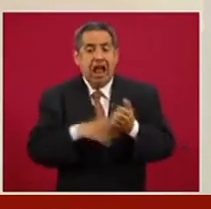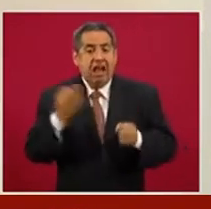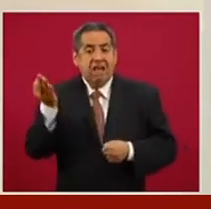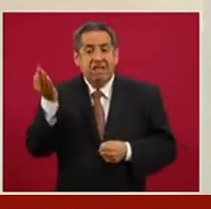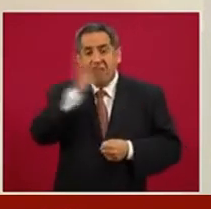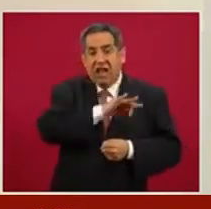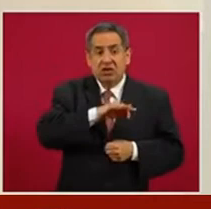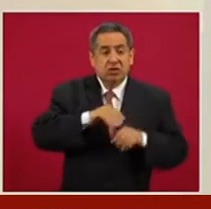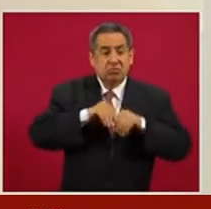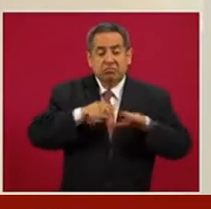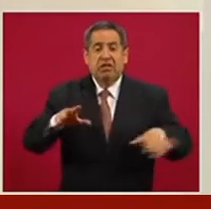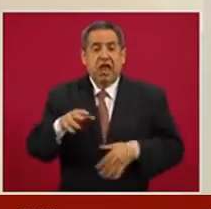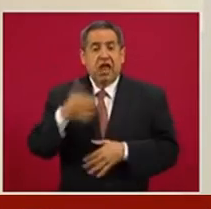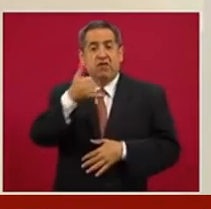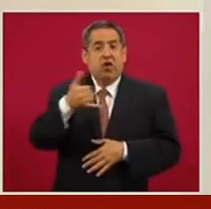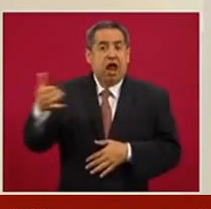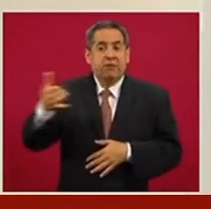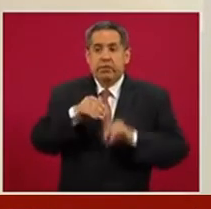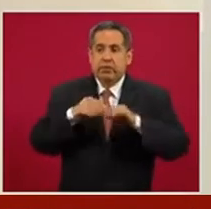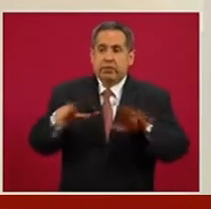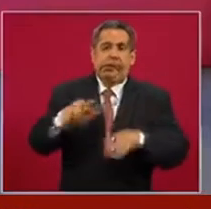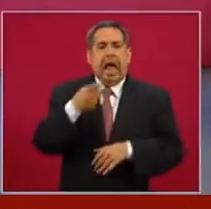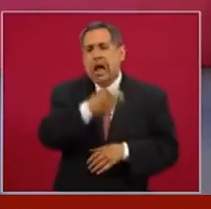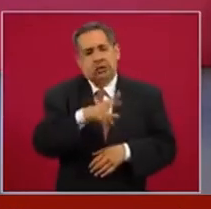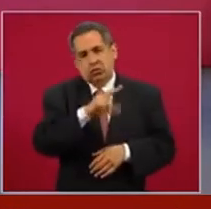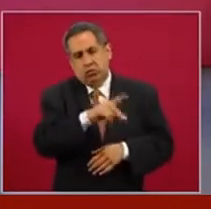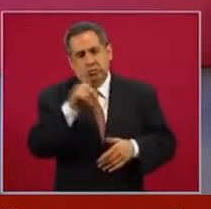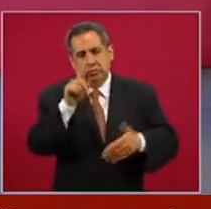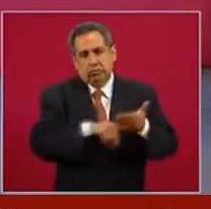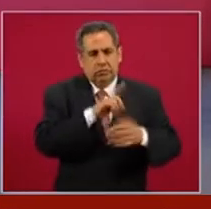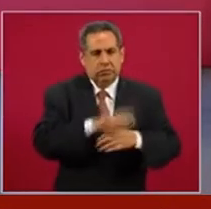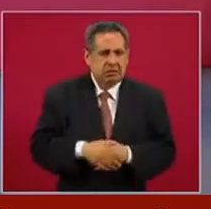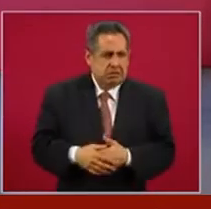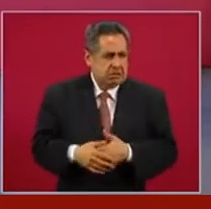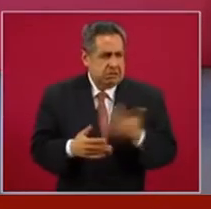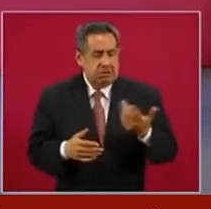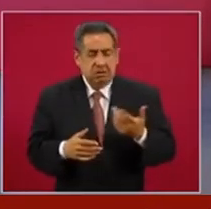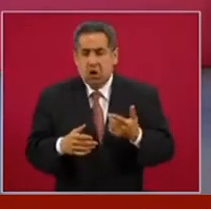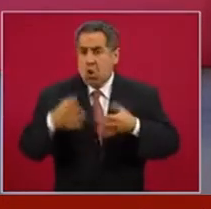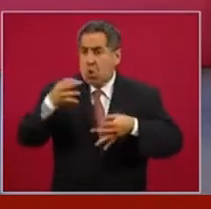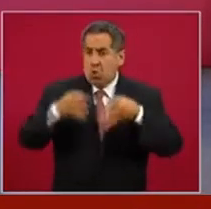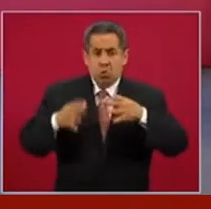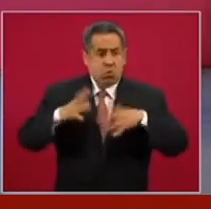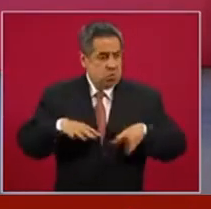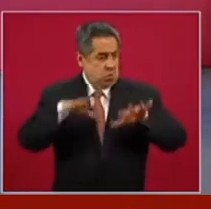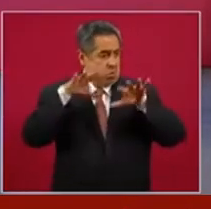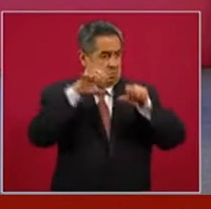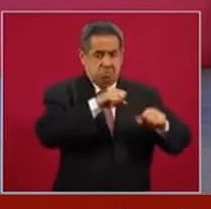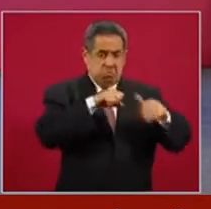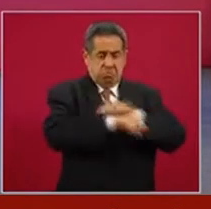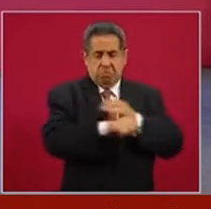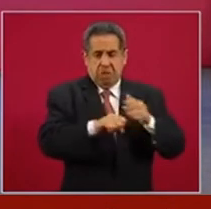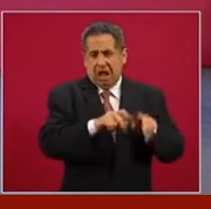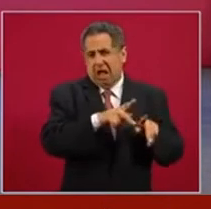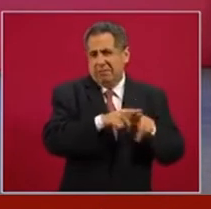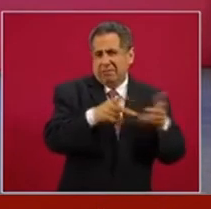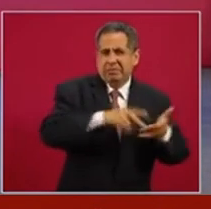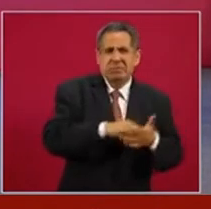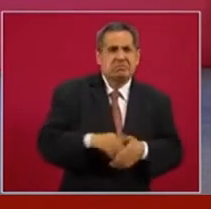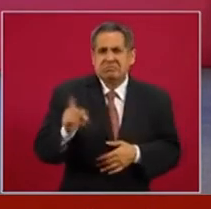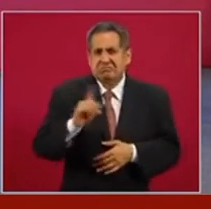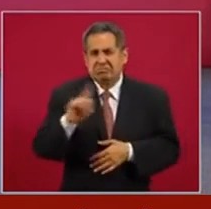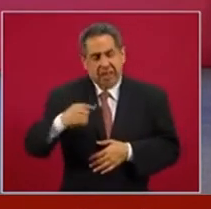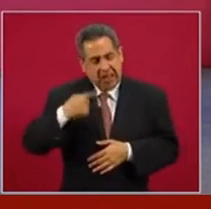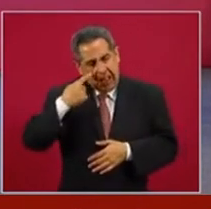del Infonavit. No hay tampoco amagos judiciales a medios y publicaciones independientes, sino la revisión general de